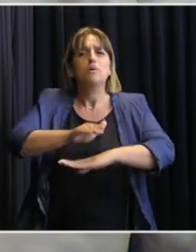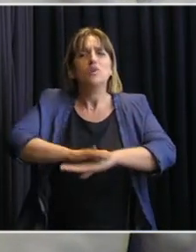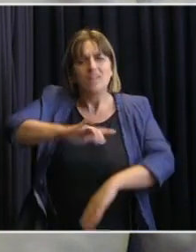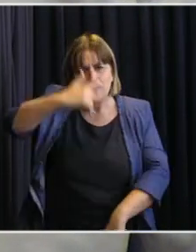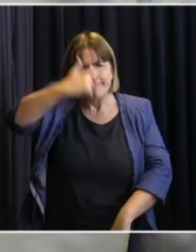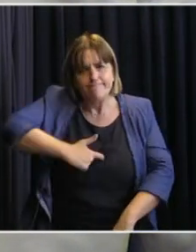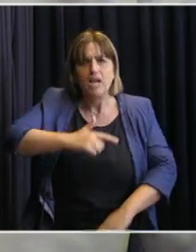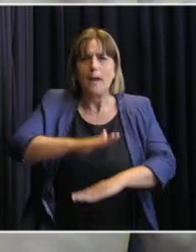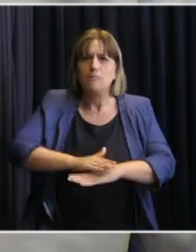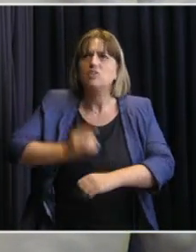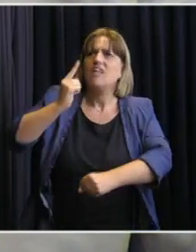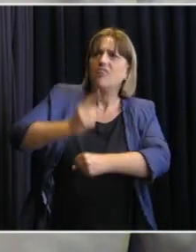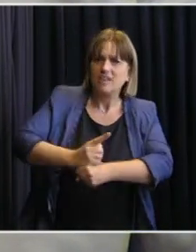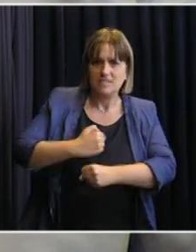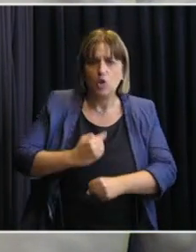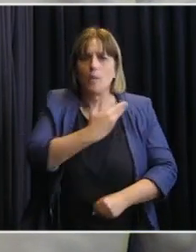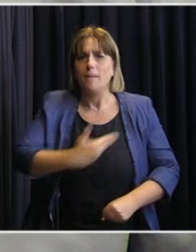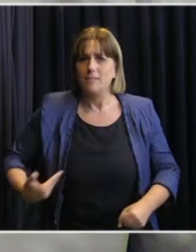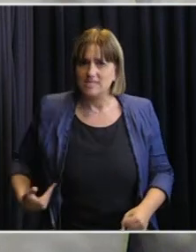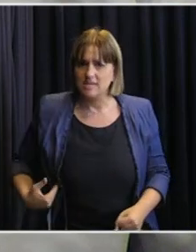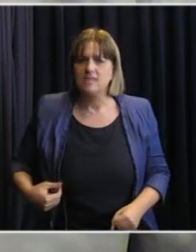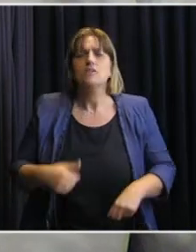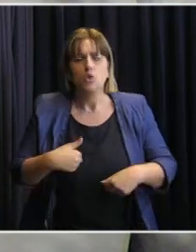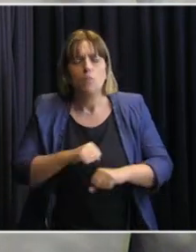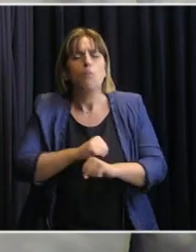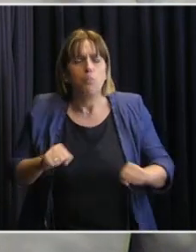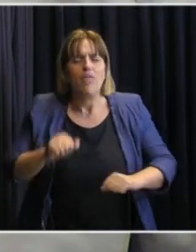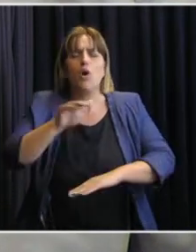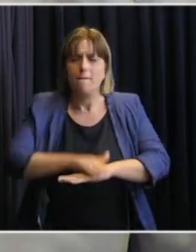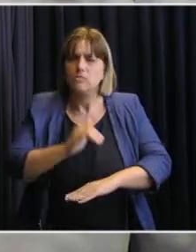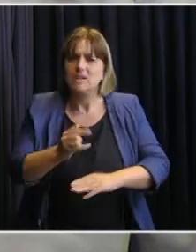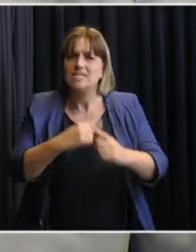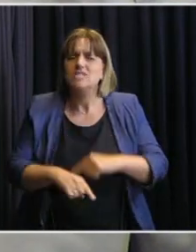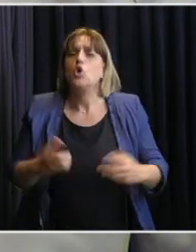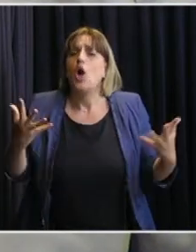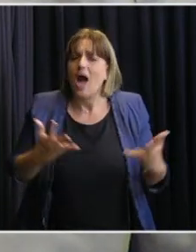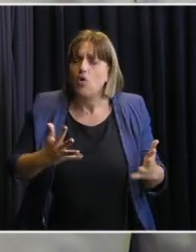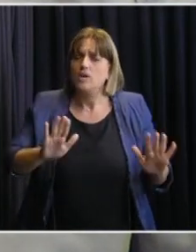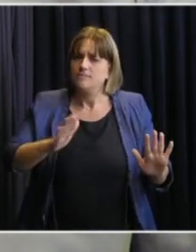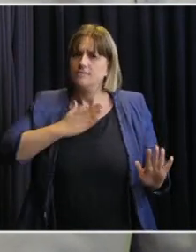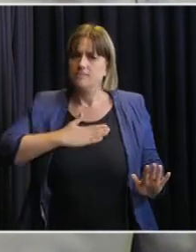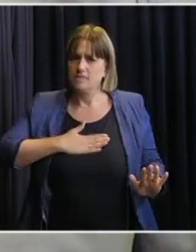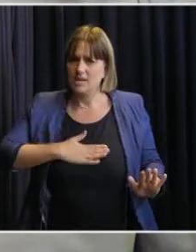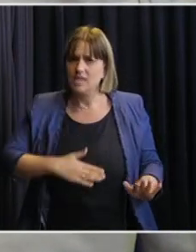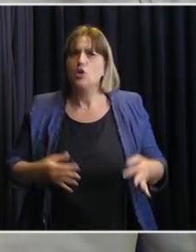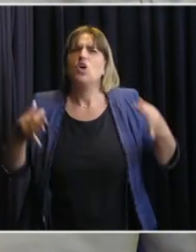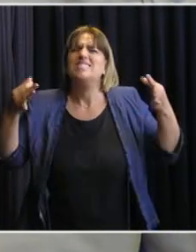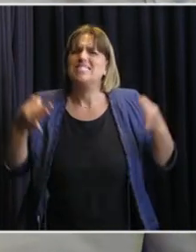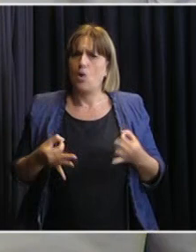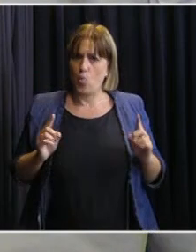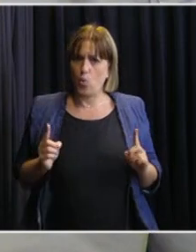me hago cargo de las medidas que tomamos. Y estamos tranquilos, seguros de